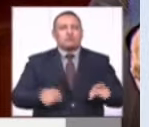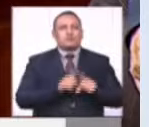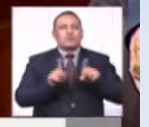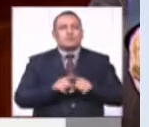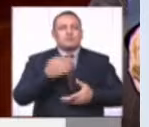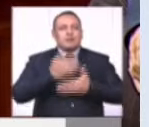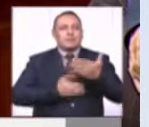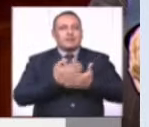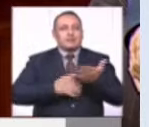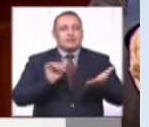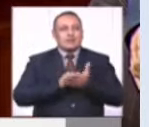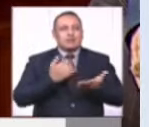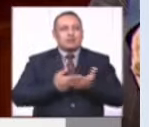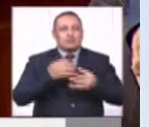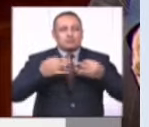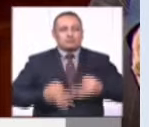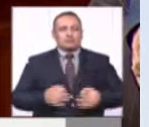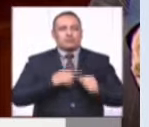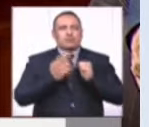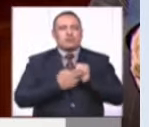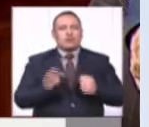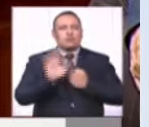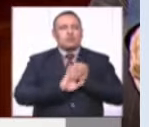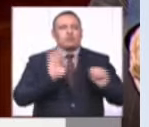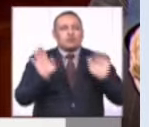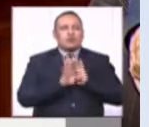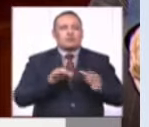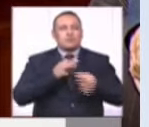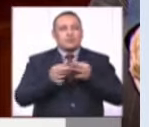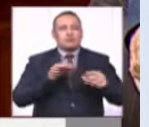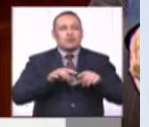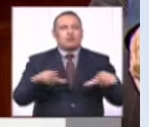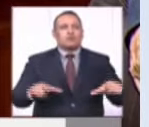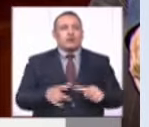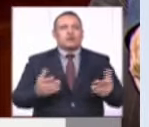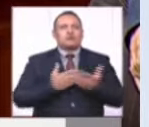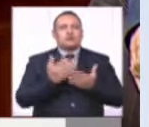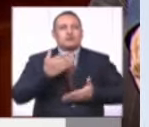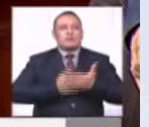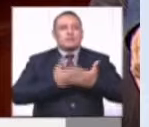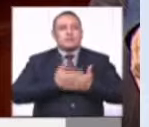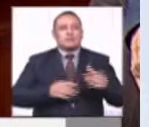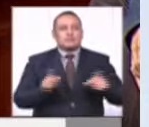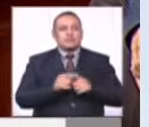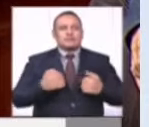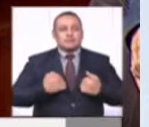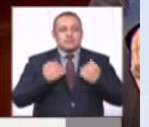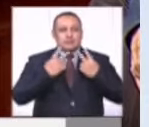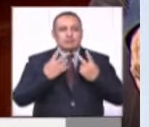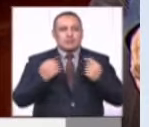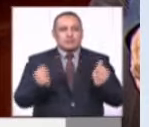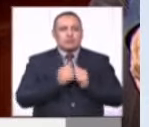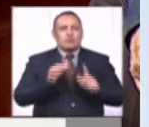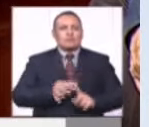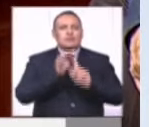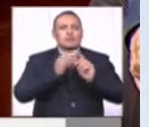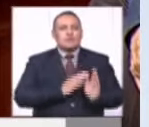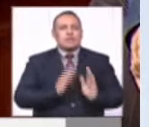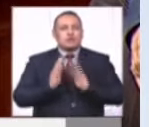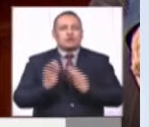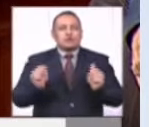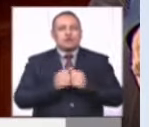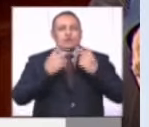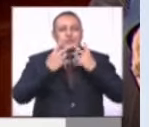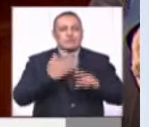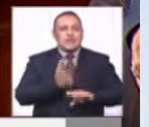los documentos que lo acrediten o en su defecto la indicación del lugar donde dichos documentos se encuentren. Tiene preferencia en el orden del día y